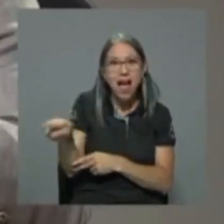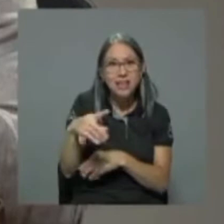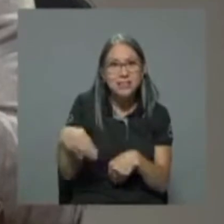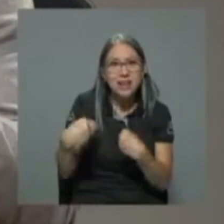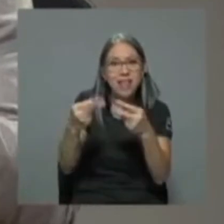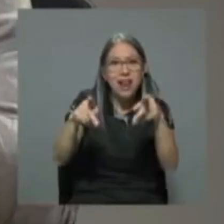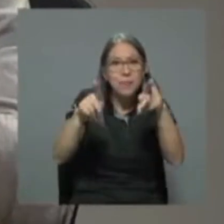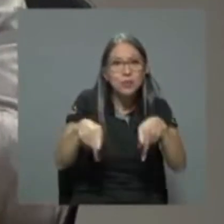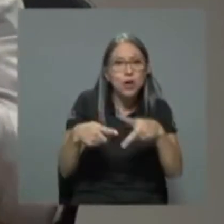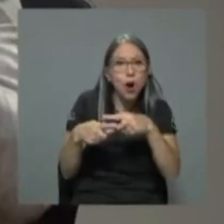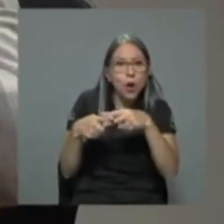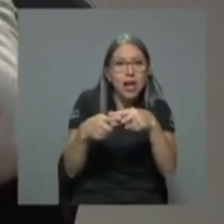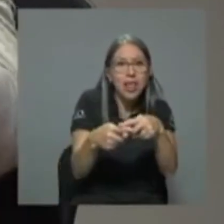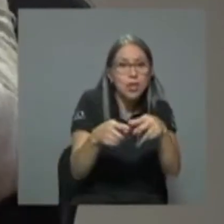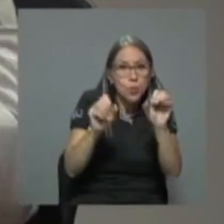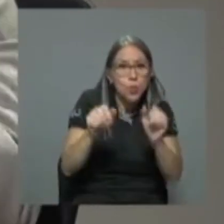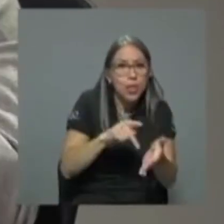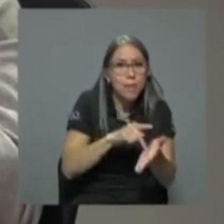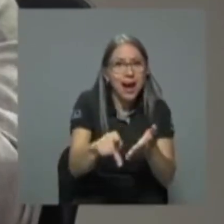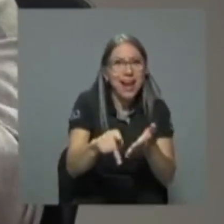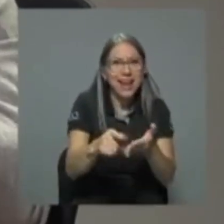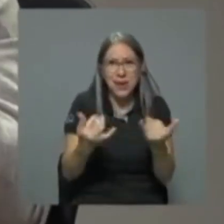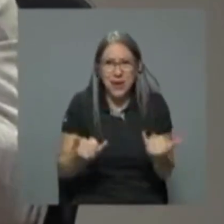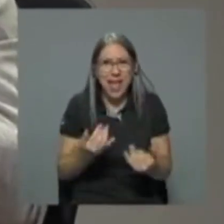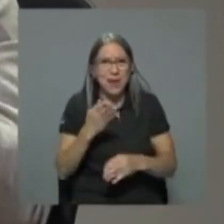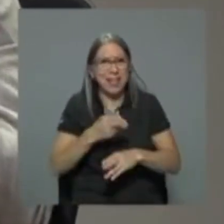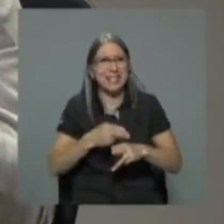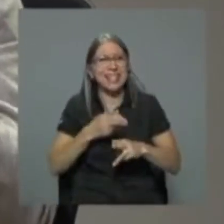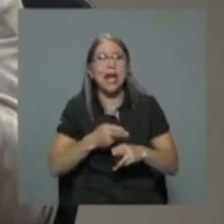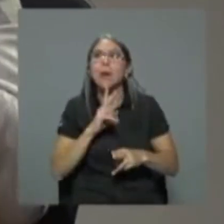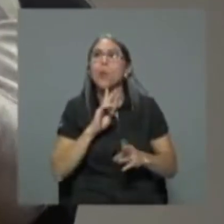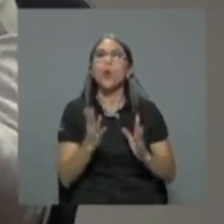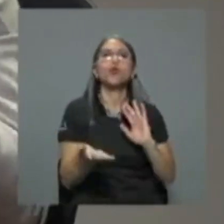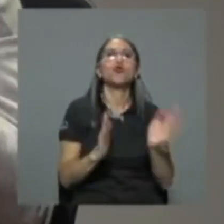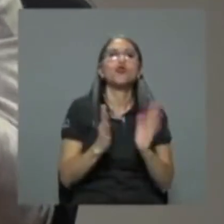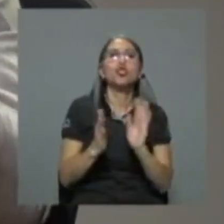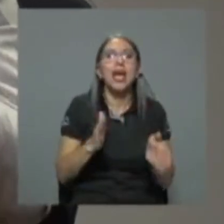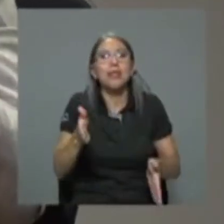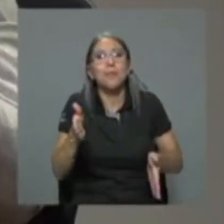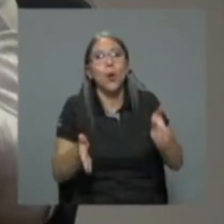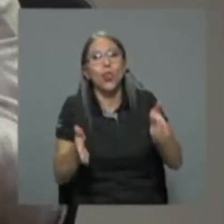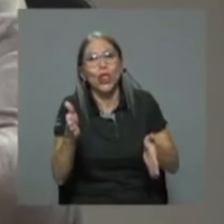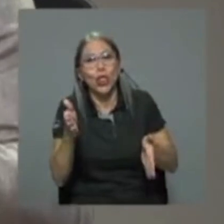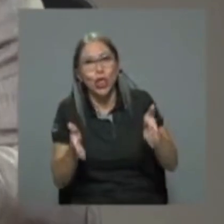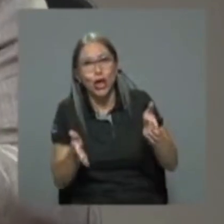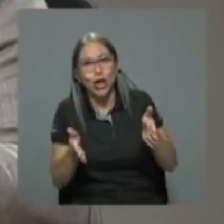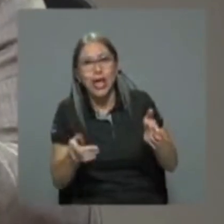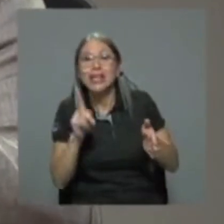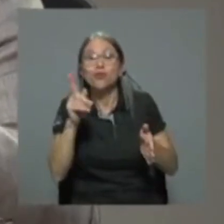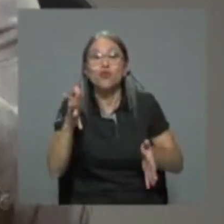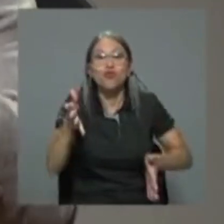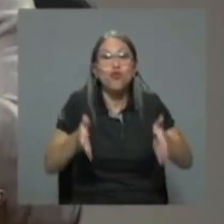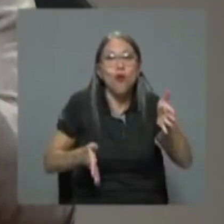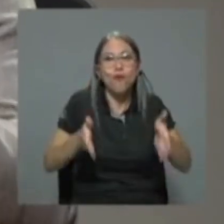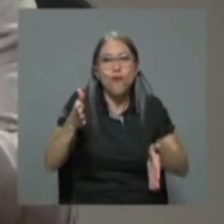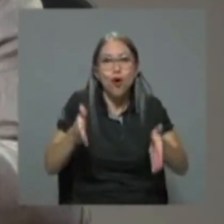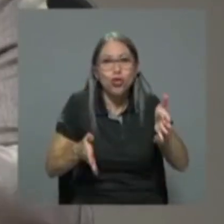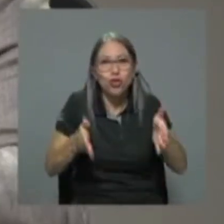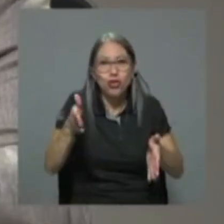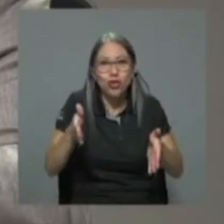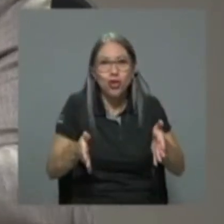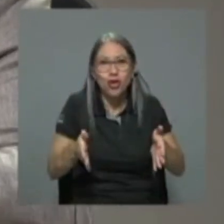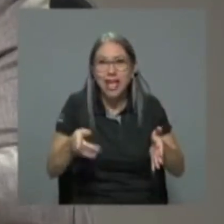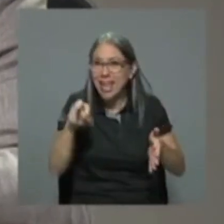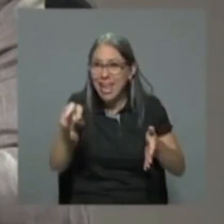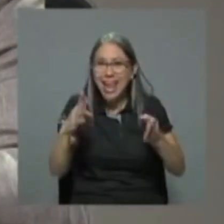hecho, es lo que llaman un chatbot, es decir, es un robot donde realmente lo atiende a uno como